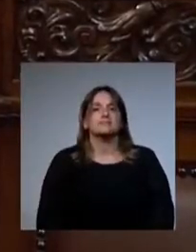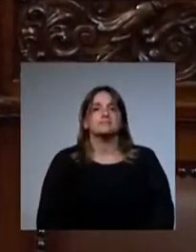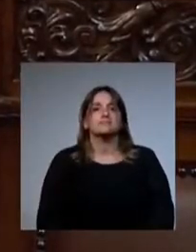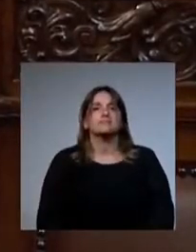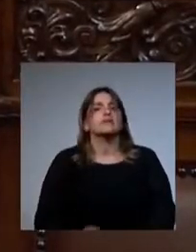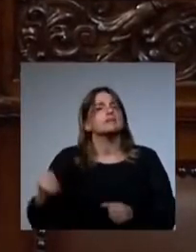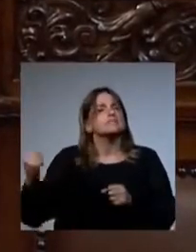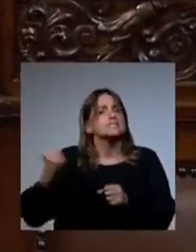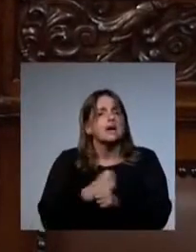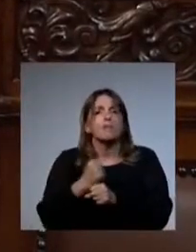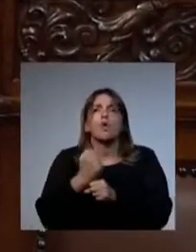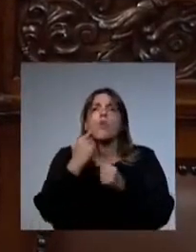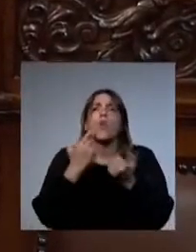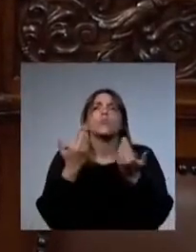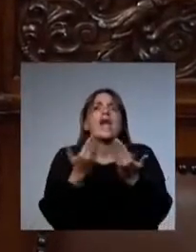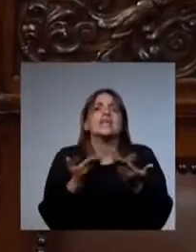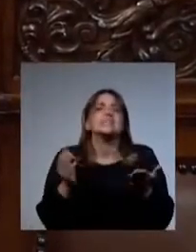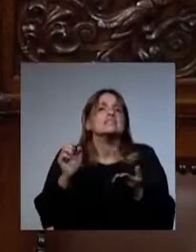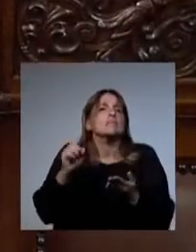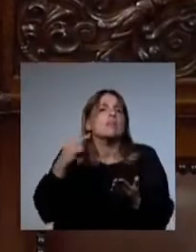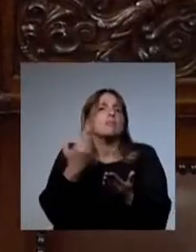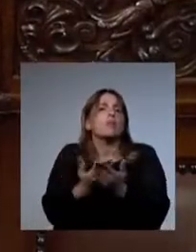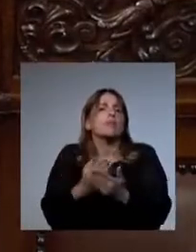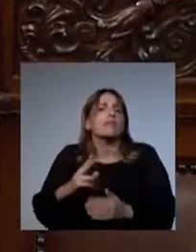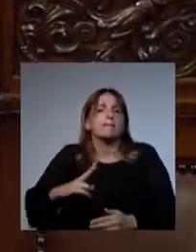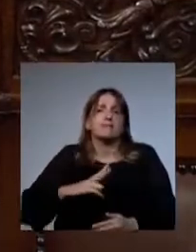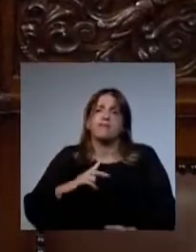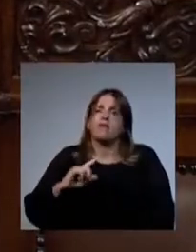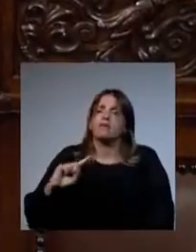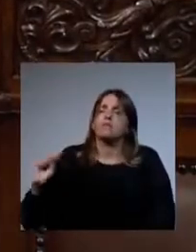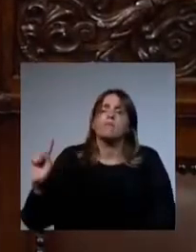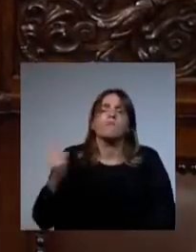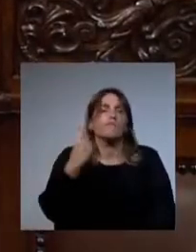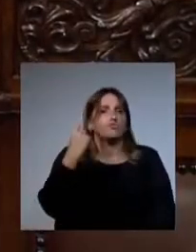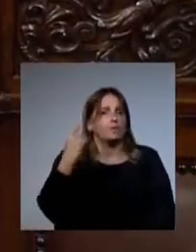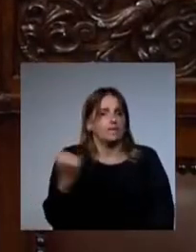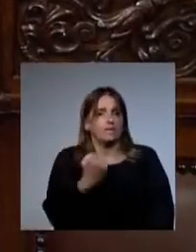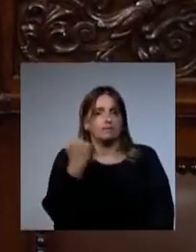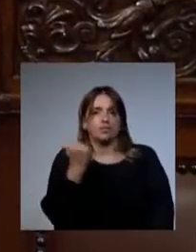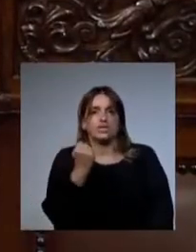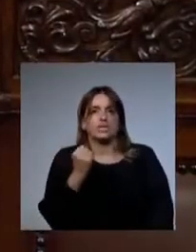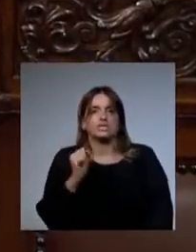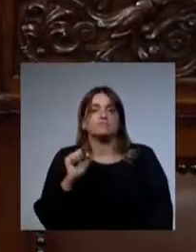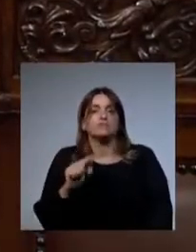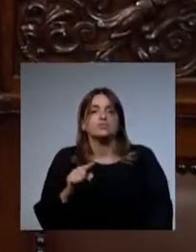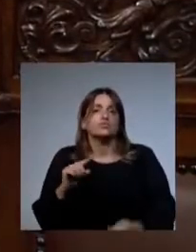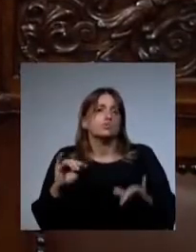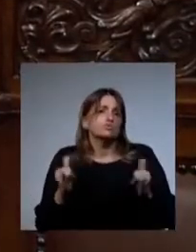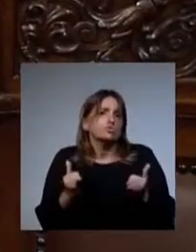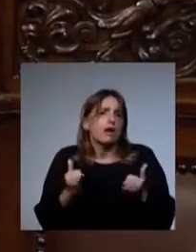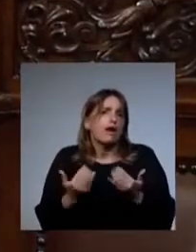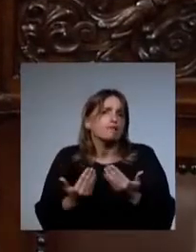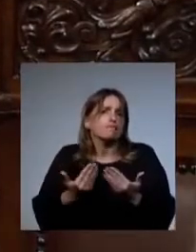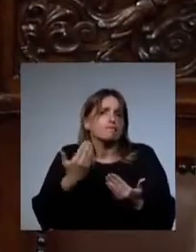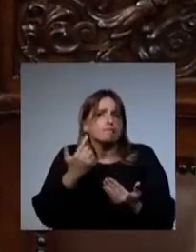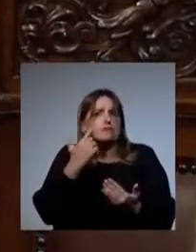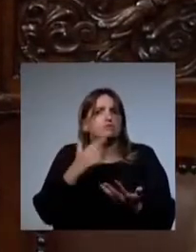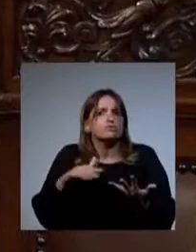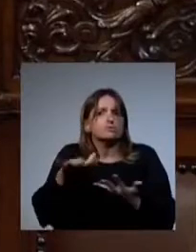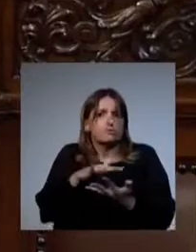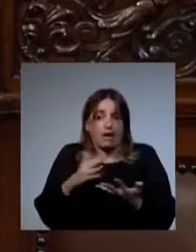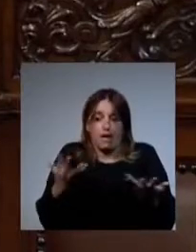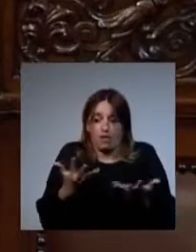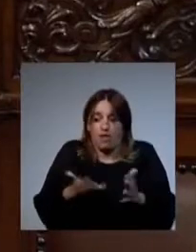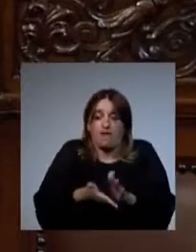se aprobó una iniciativa privada de vital importancia, cuyos estudios de factibilidad empiezan